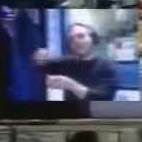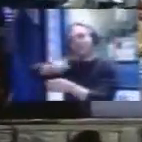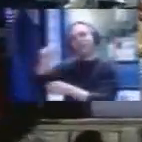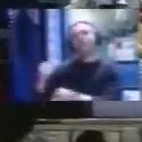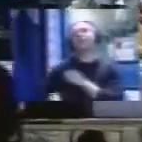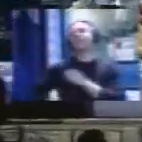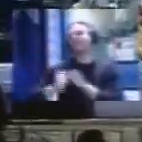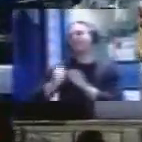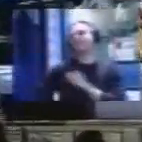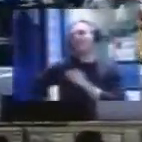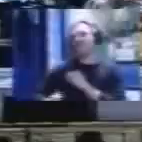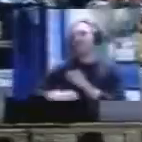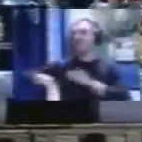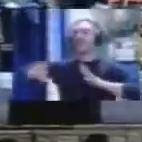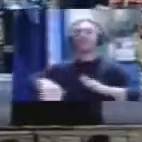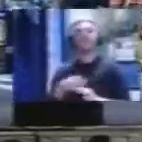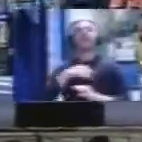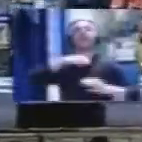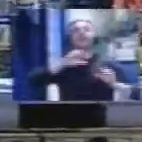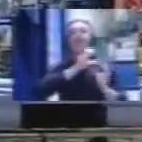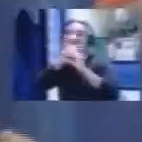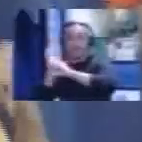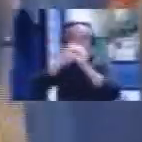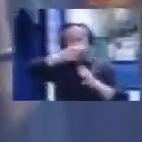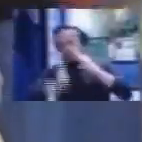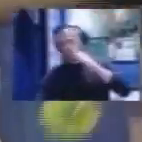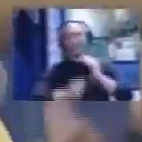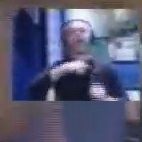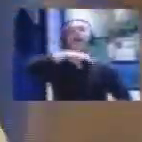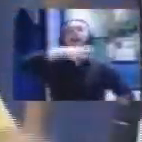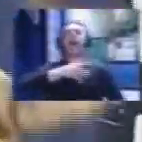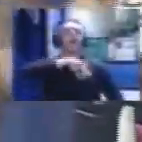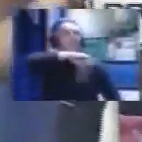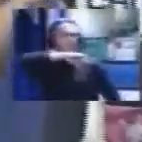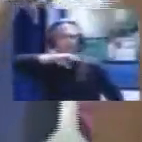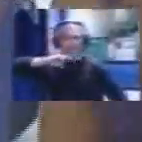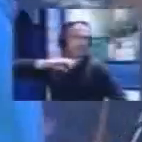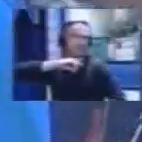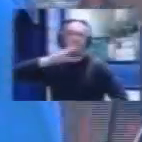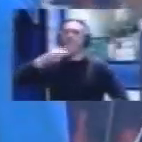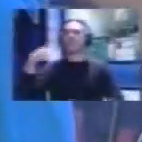se queja, es que ahora está contenta, porque se metió en la murga, es nuestra nueva bandera.